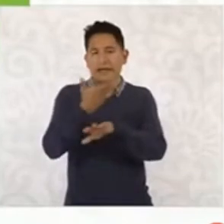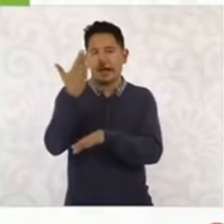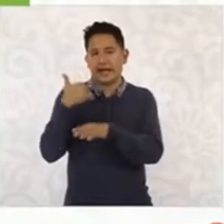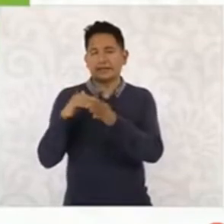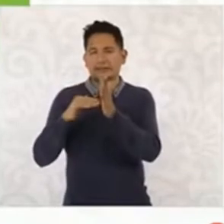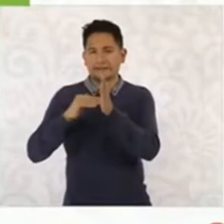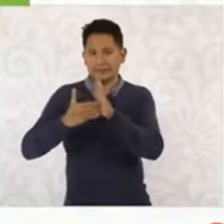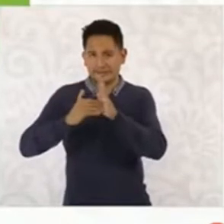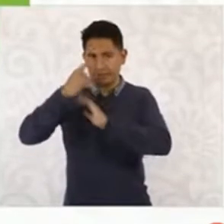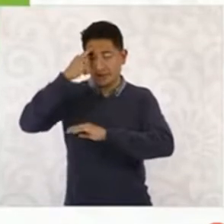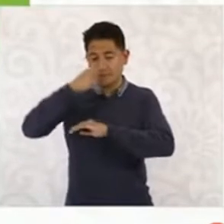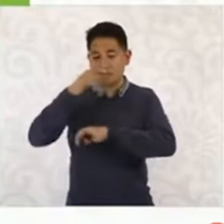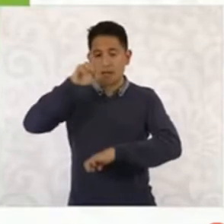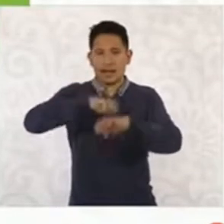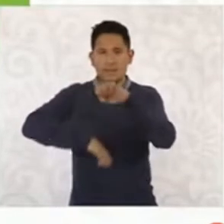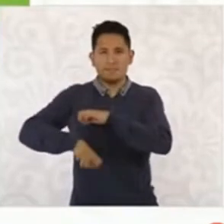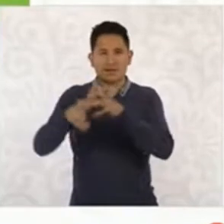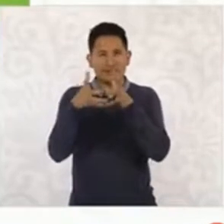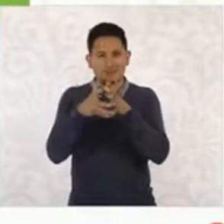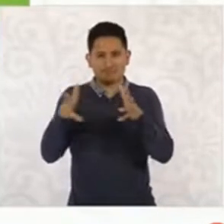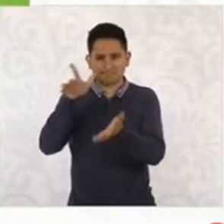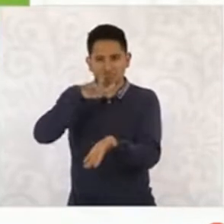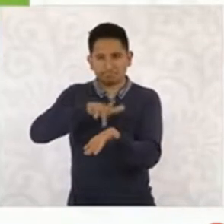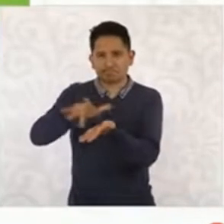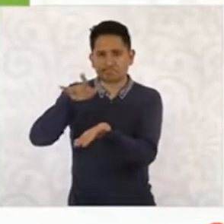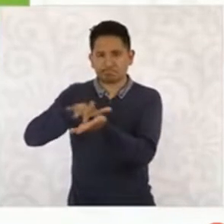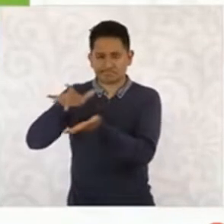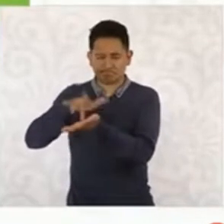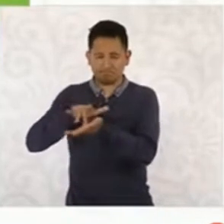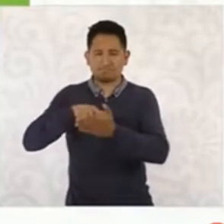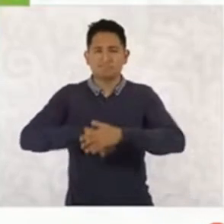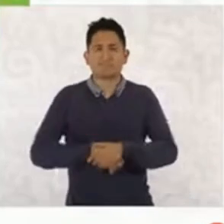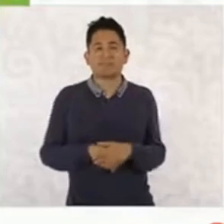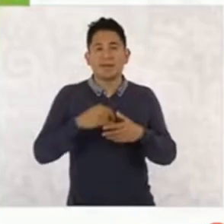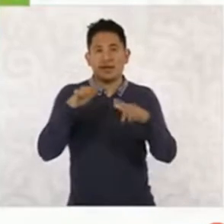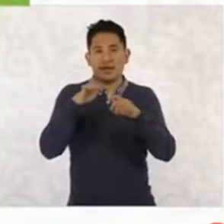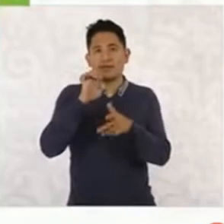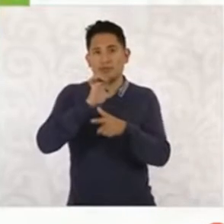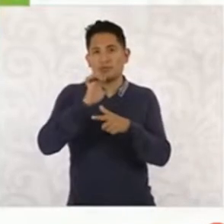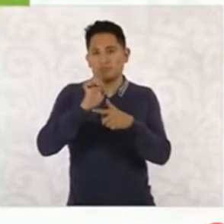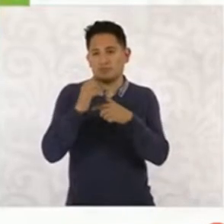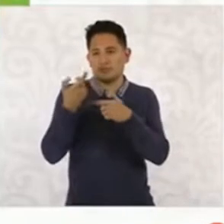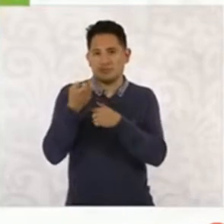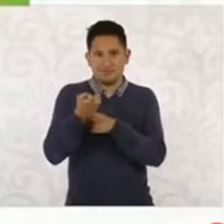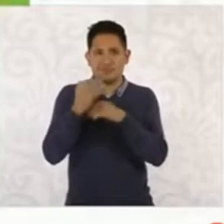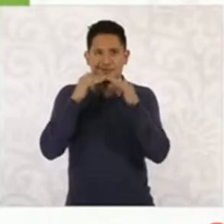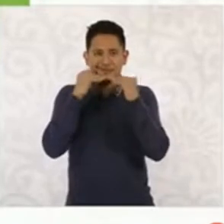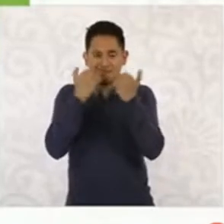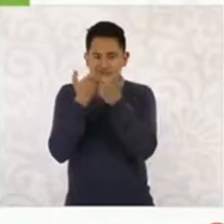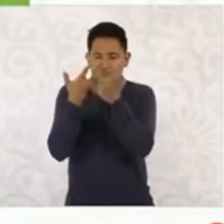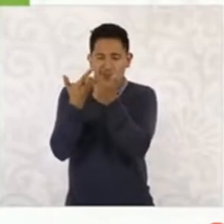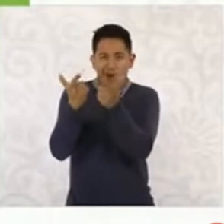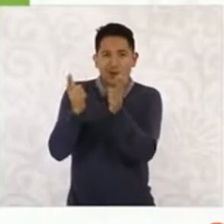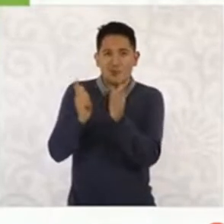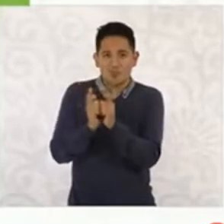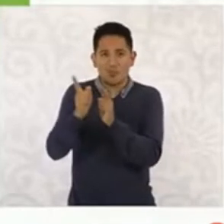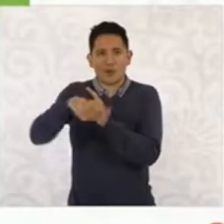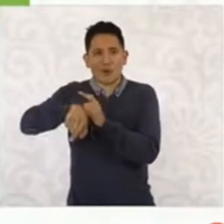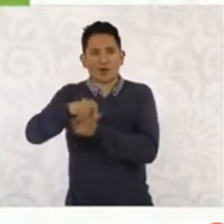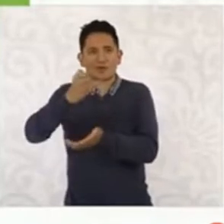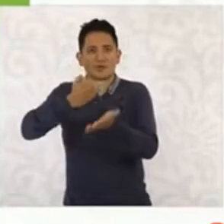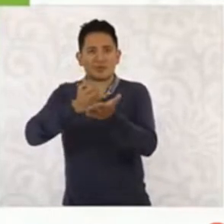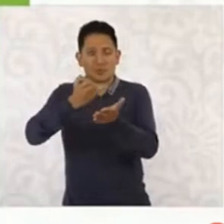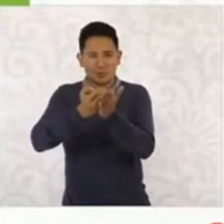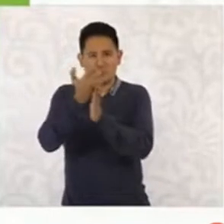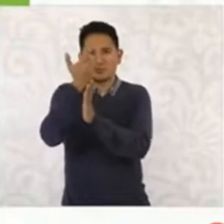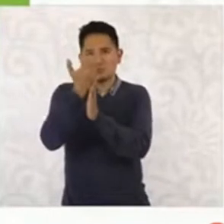las grandes empresas. Entonces, así el grupo podía pagar menos impuestos en el corto plazo. ¿Por qué?